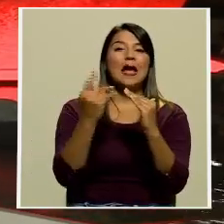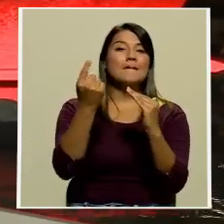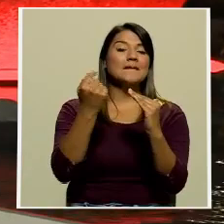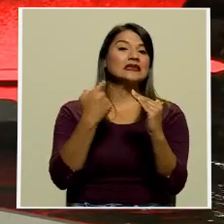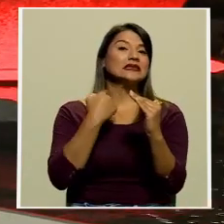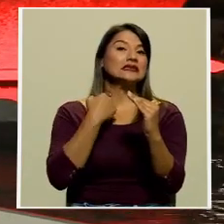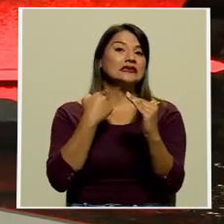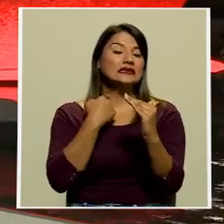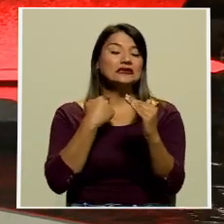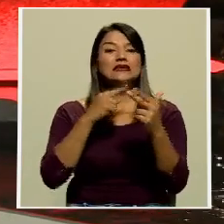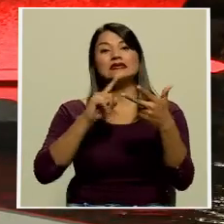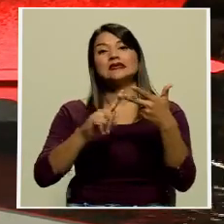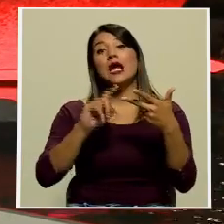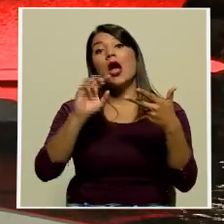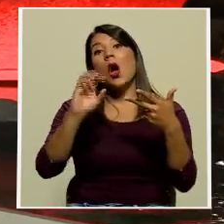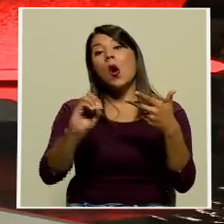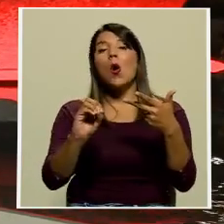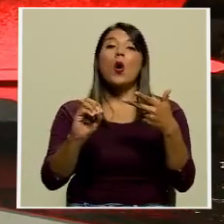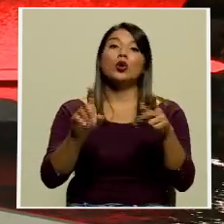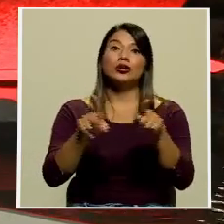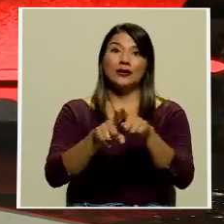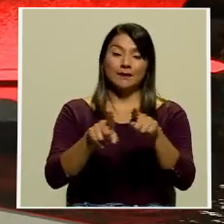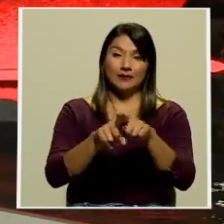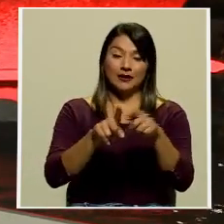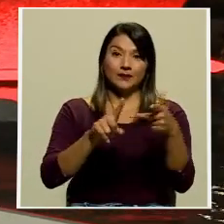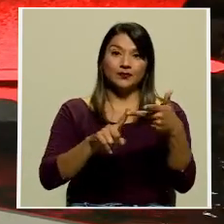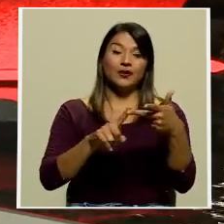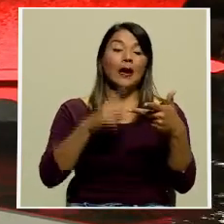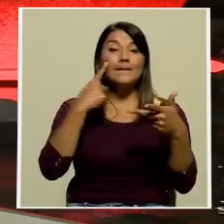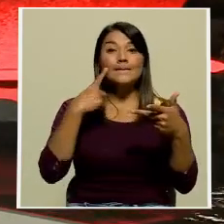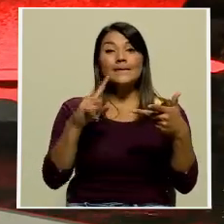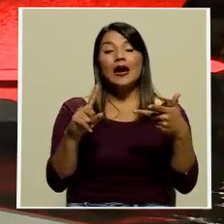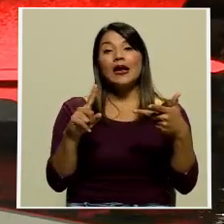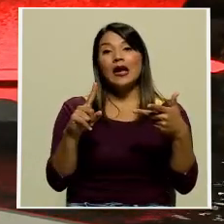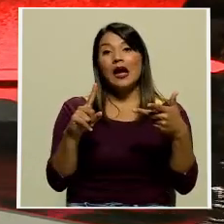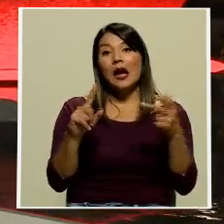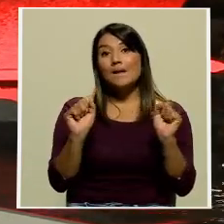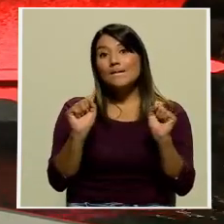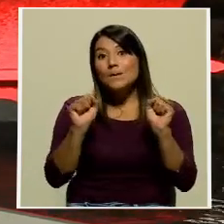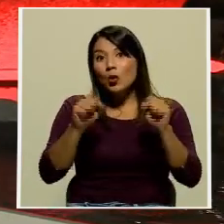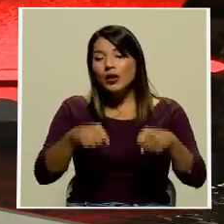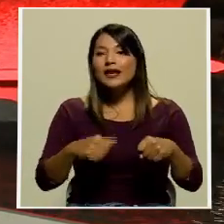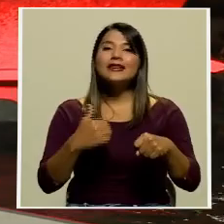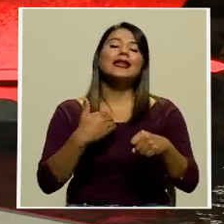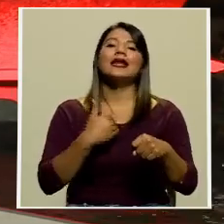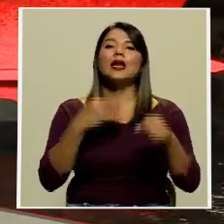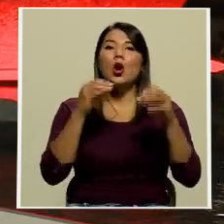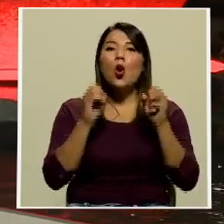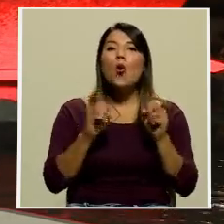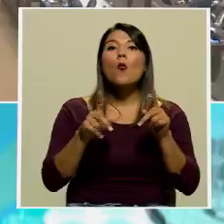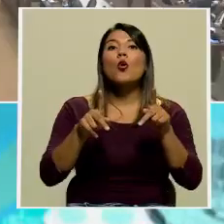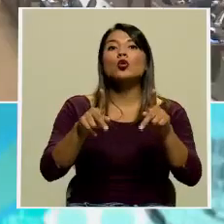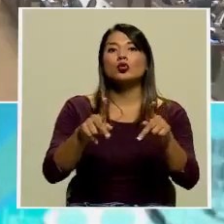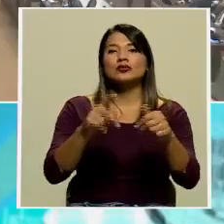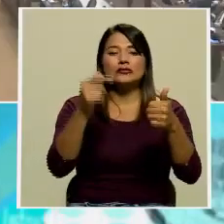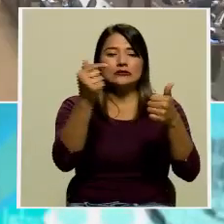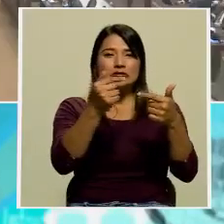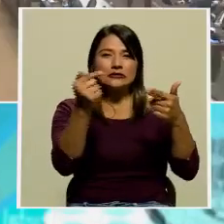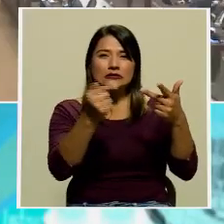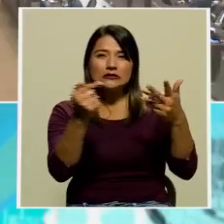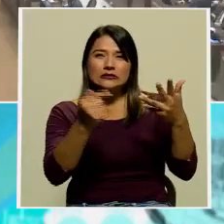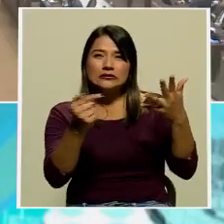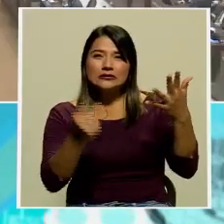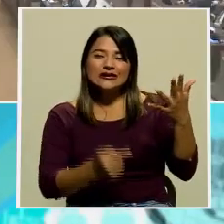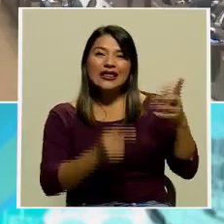acá en el primer poder de la República para buscar pues tener esta oportunidad con el Fondo Monetario Internacional, como usted lo